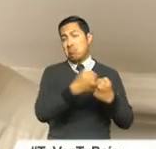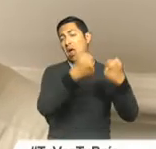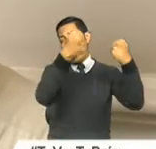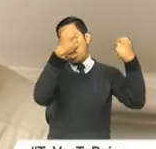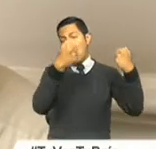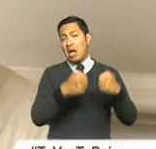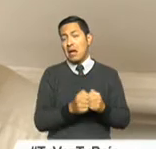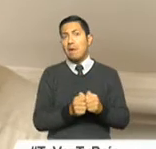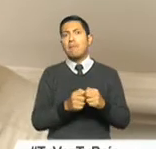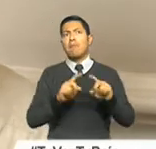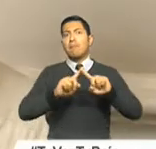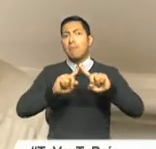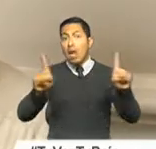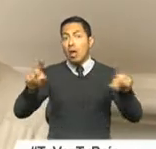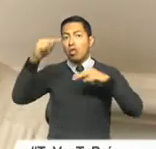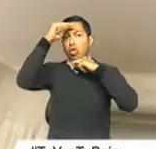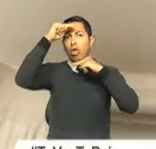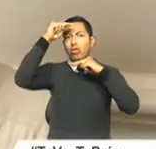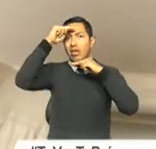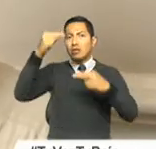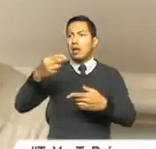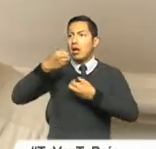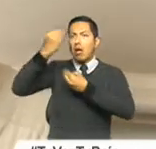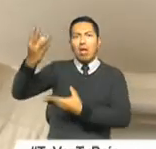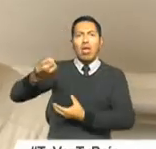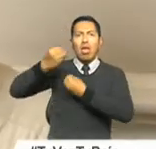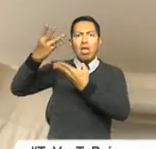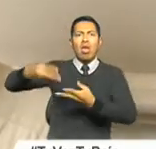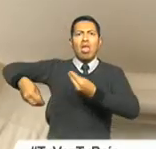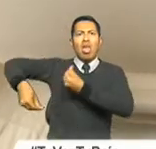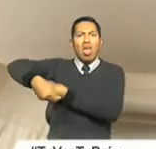el morbo que después se dio